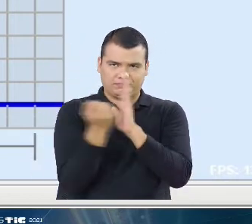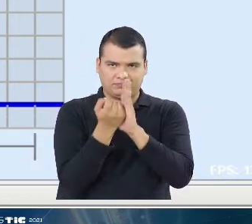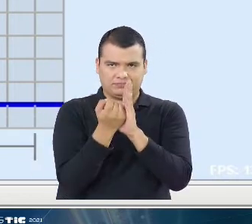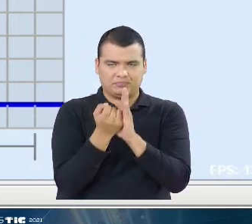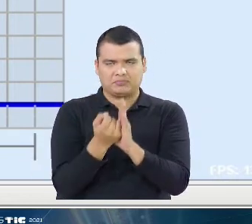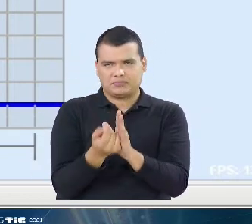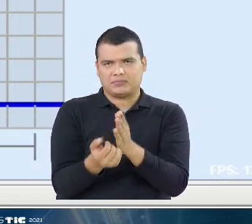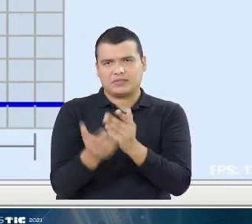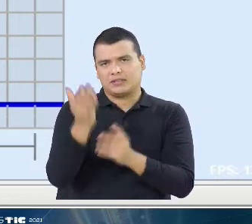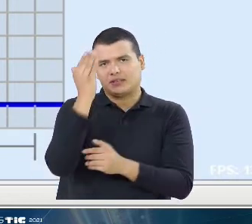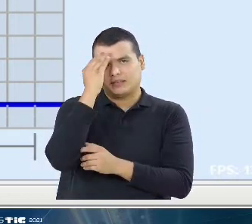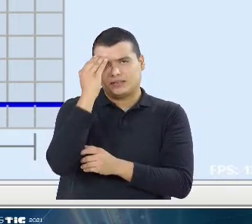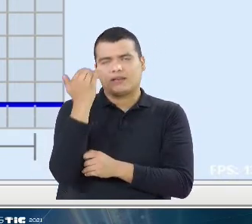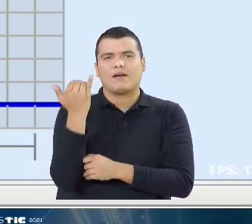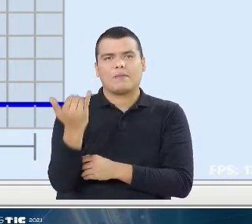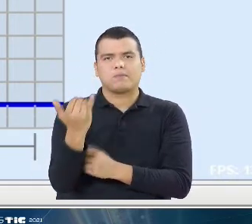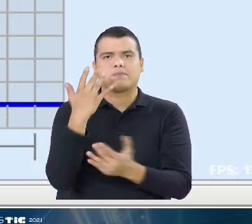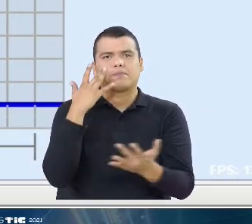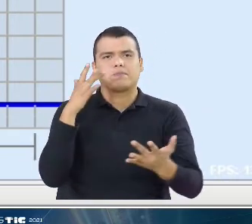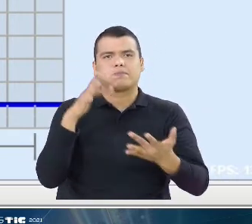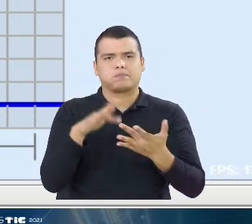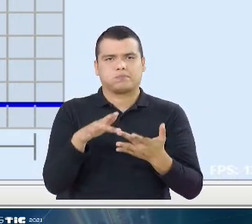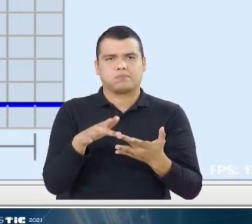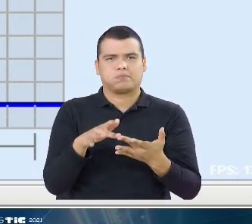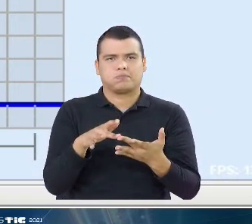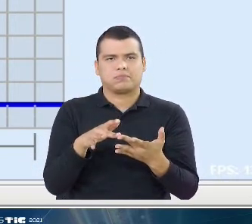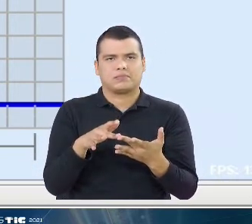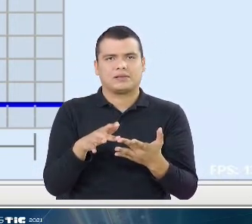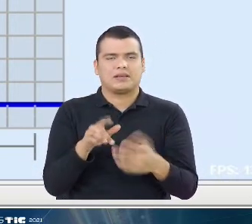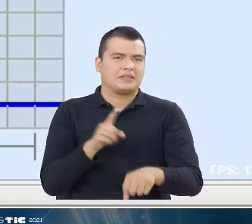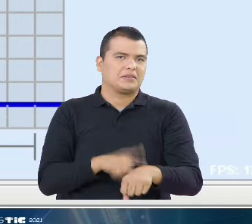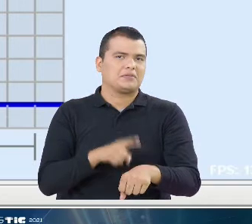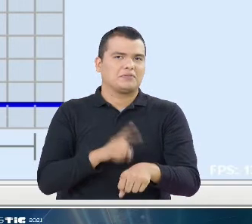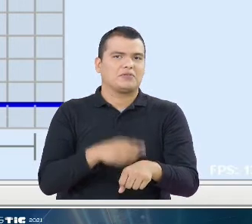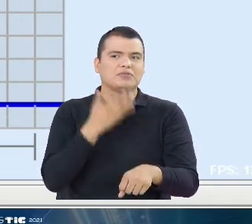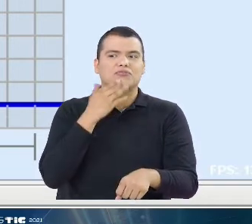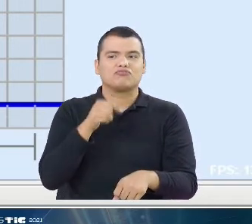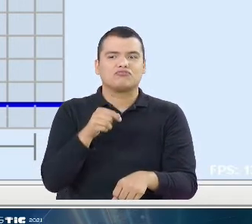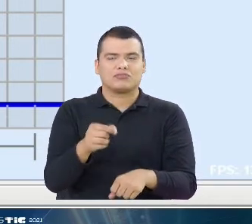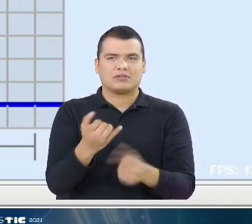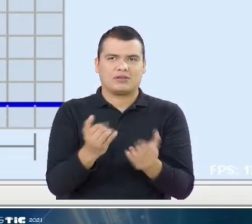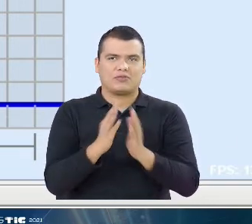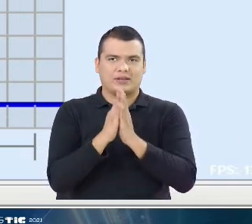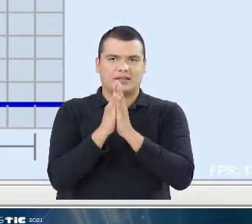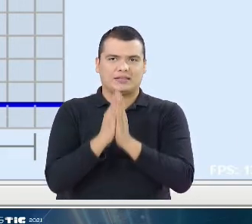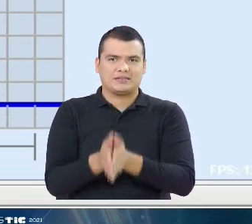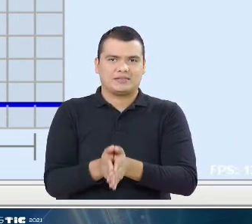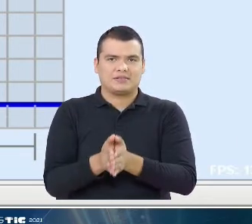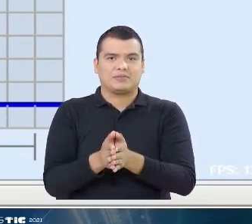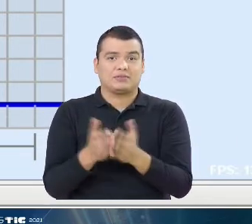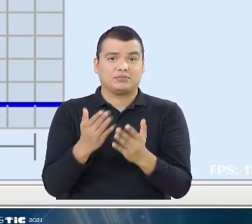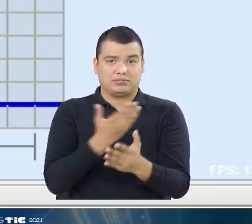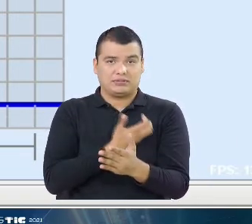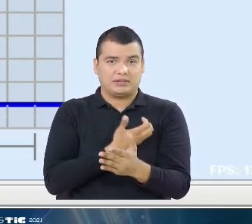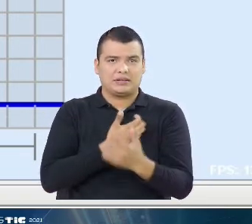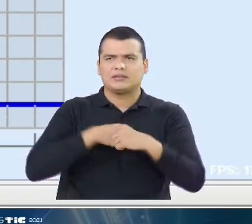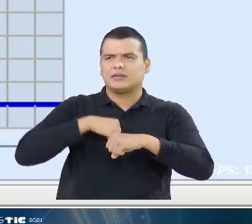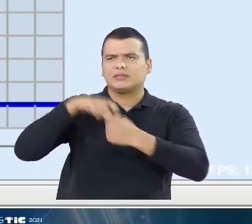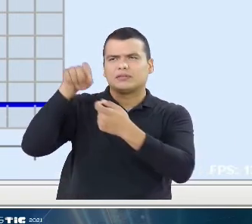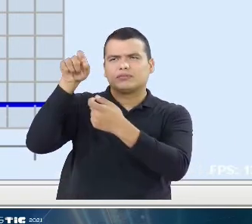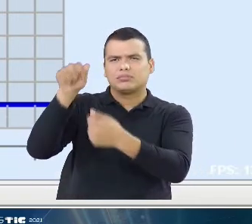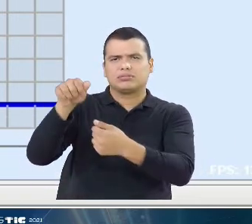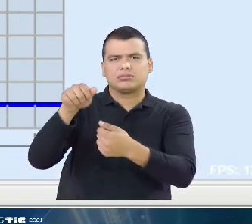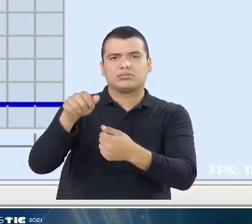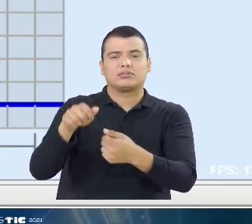logo pues porque es de ahora, porque en el próximo mes vamos a ver eso, que la alcaldía ha invertido mucho esfuerzo en